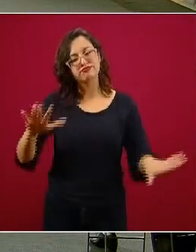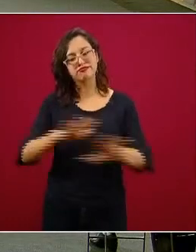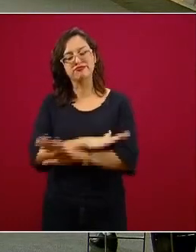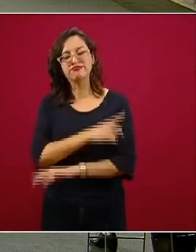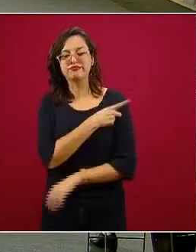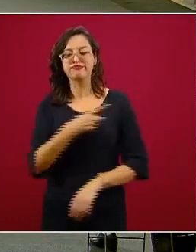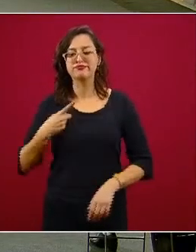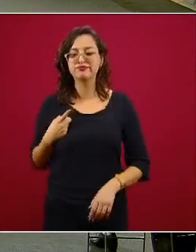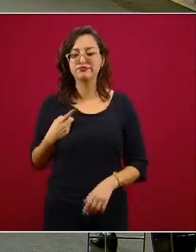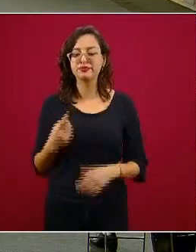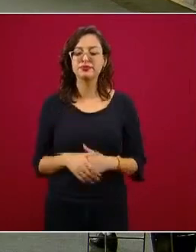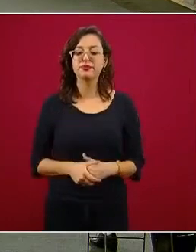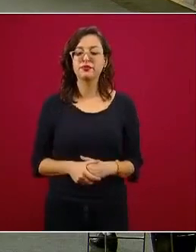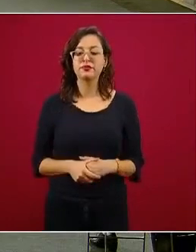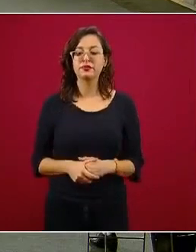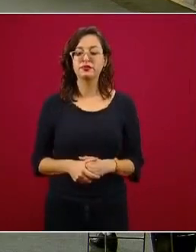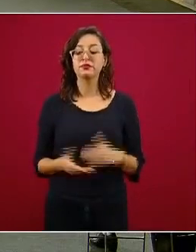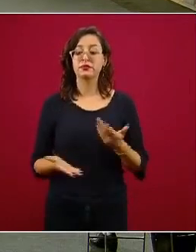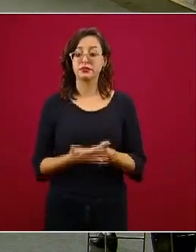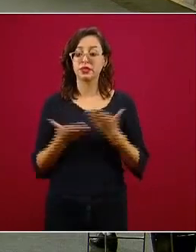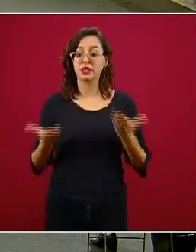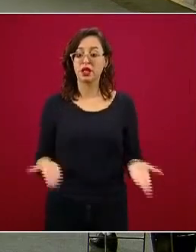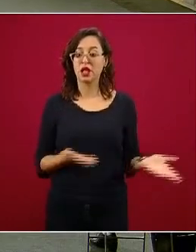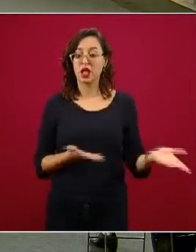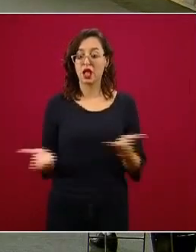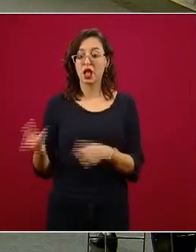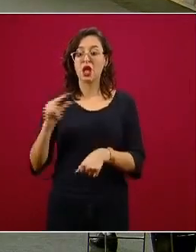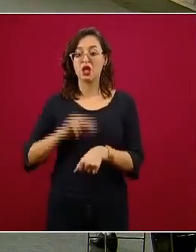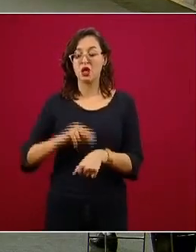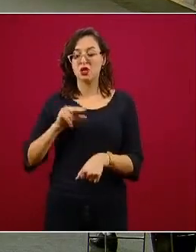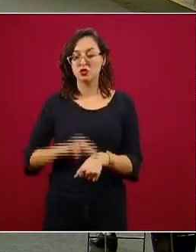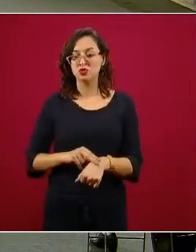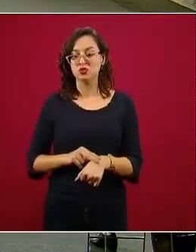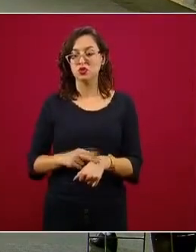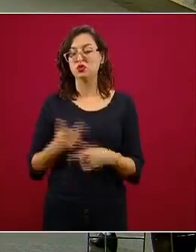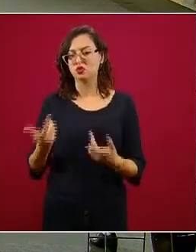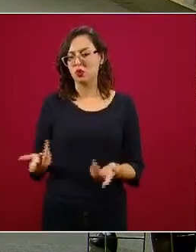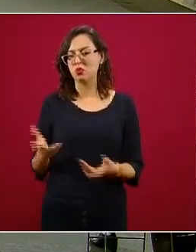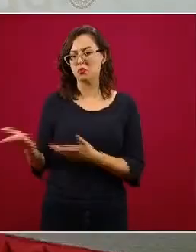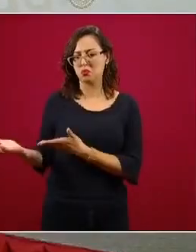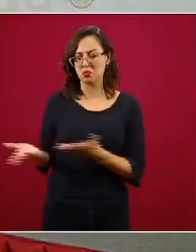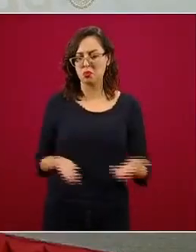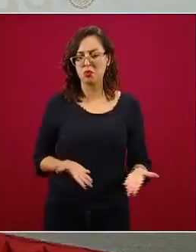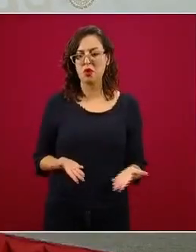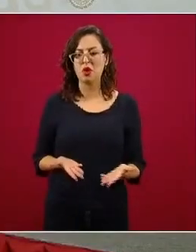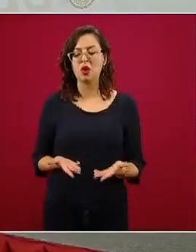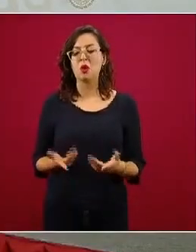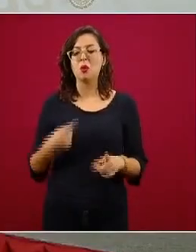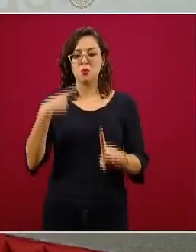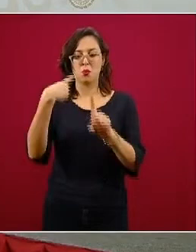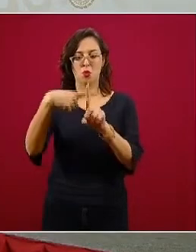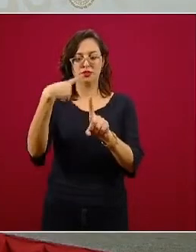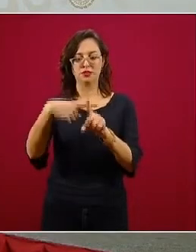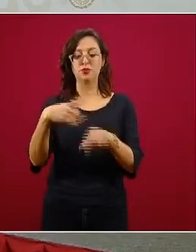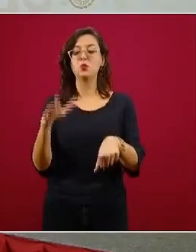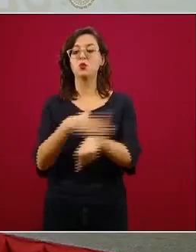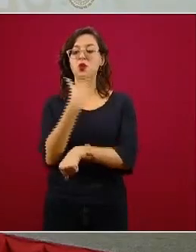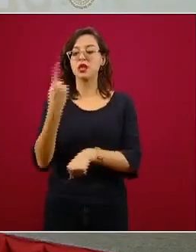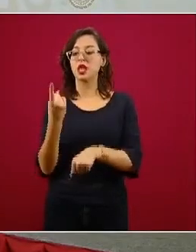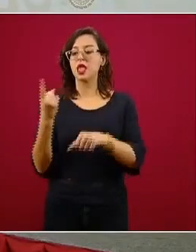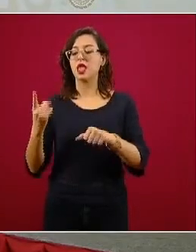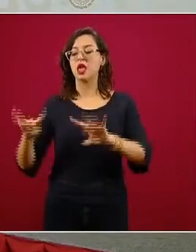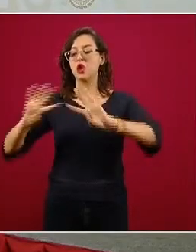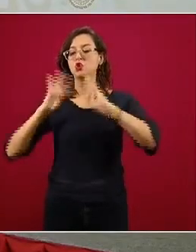Ahora, el doctor Ruy López Redaura nos va a presentar algo que es positivo, porque es algo que se resolvió hoy en el Consejo Nacional de